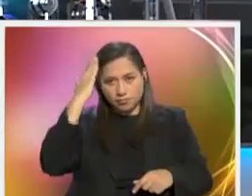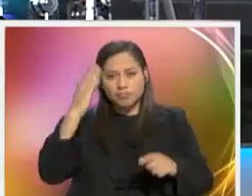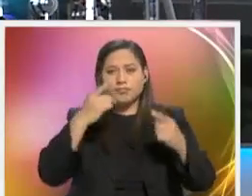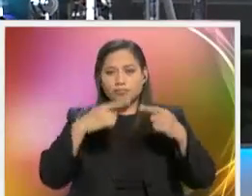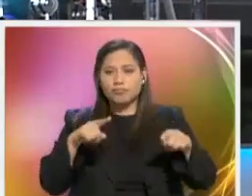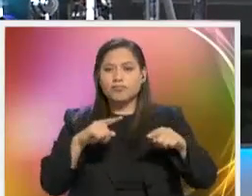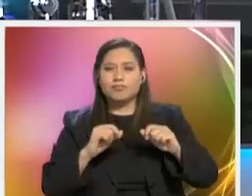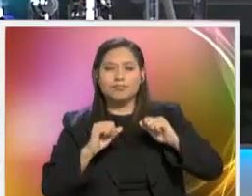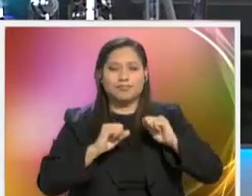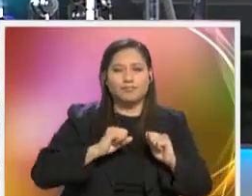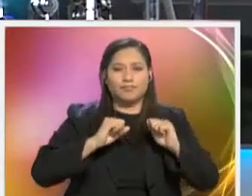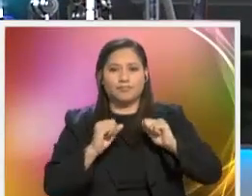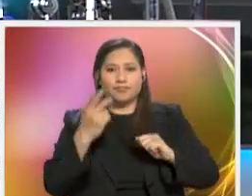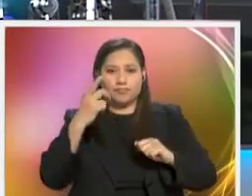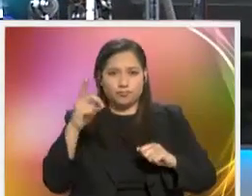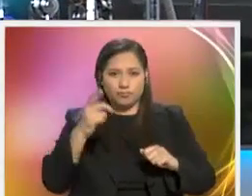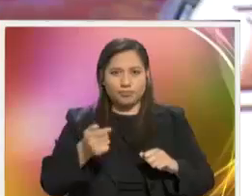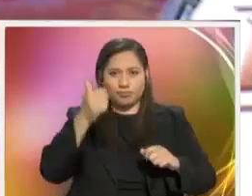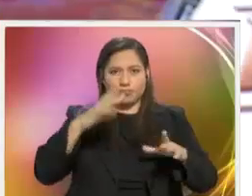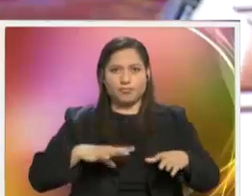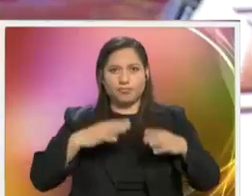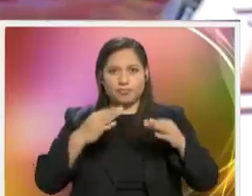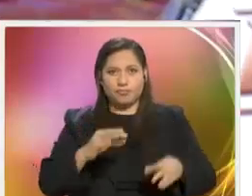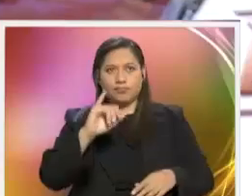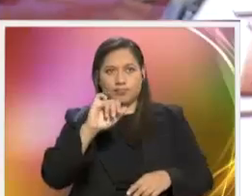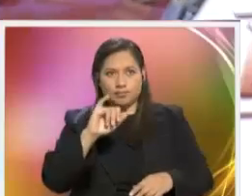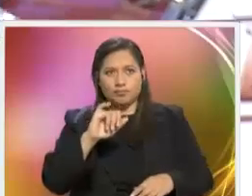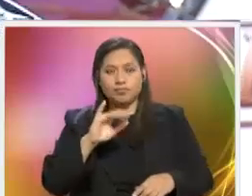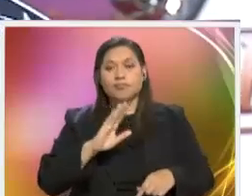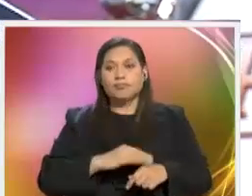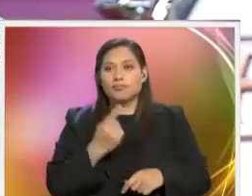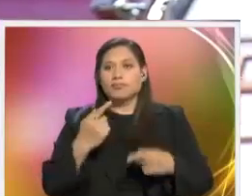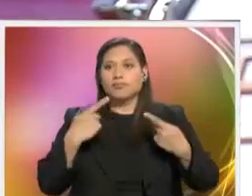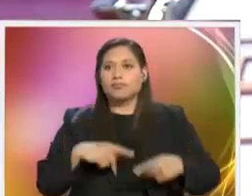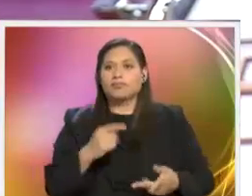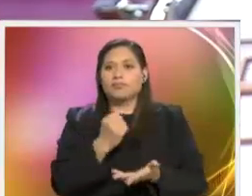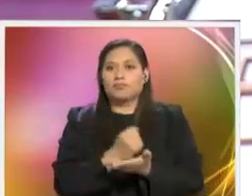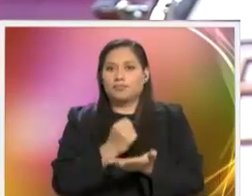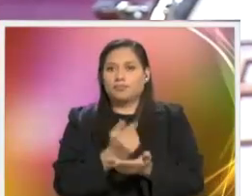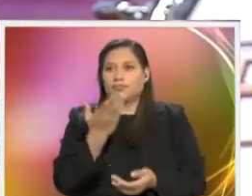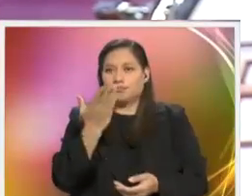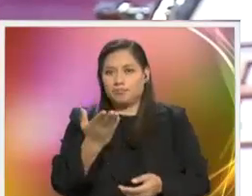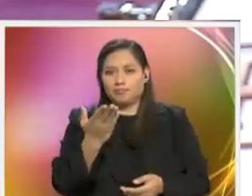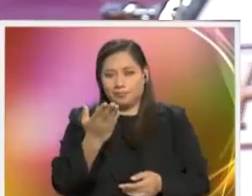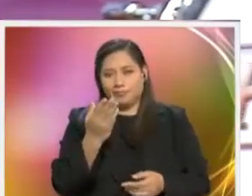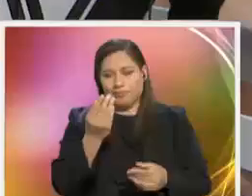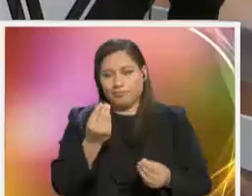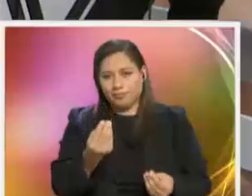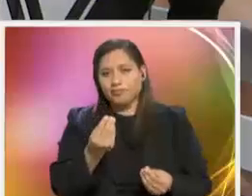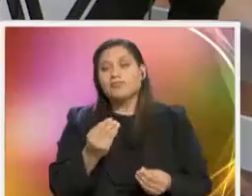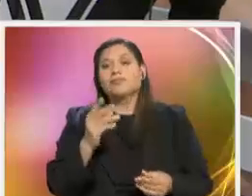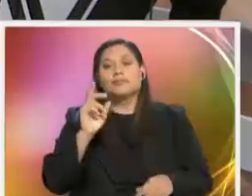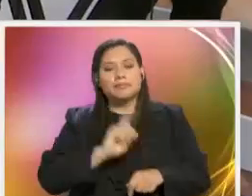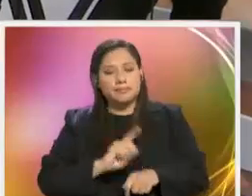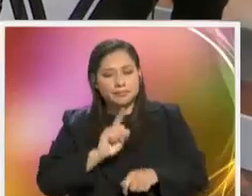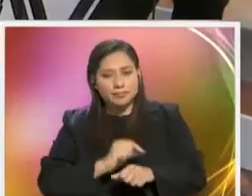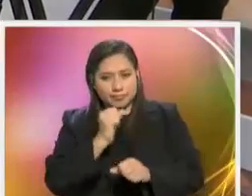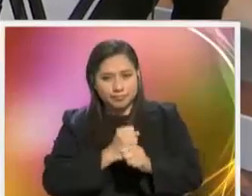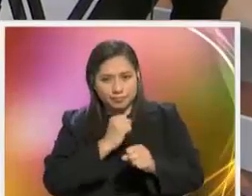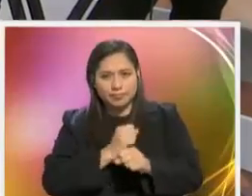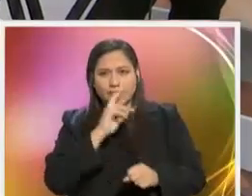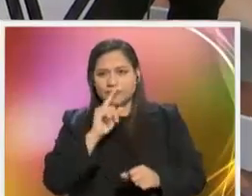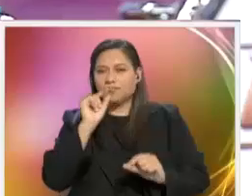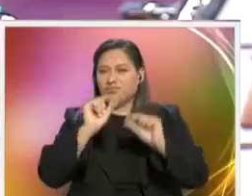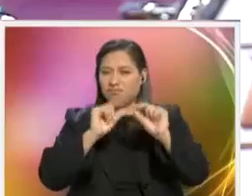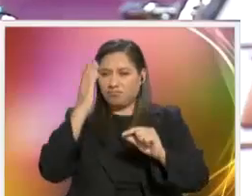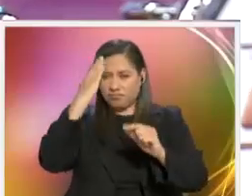el pasito duranguense, ¿cierto? Pues es un compromiso, ¿no? Porque la gente quiere de nosotros, exige mucho y nosotros tenemos que cada día mejorarnos, ir a la